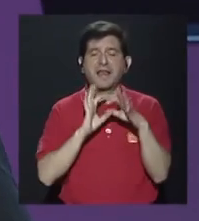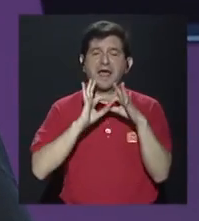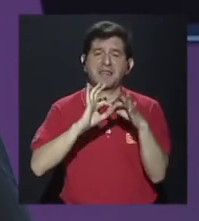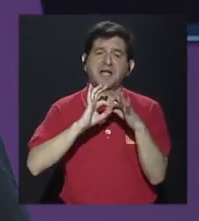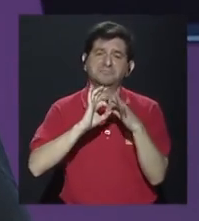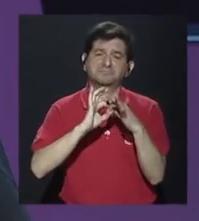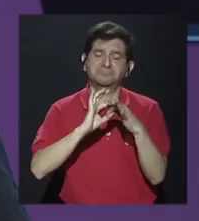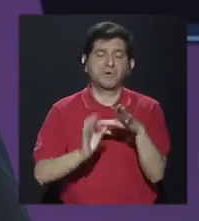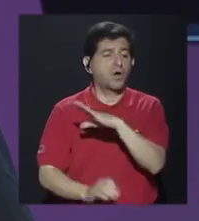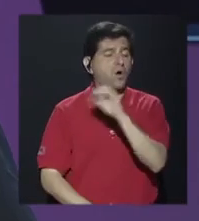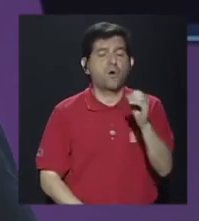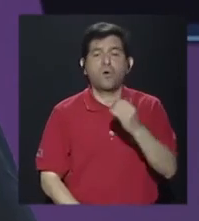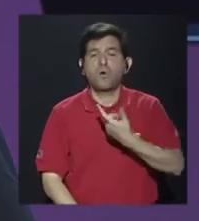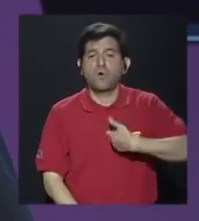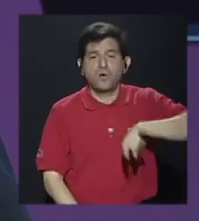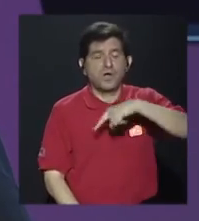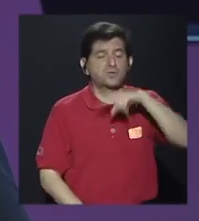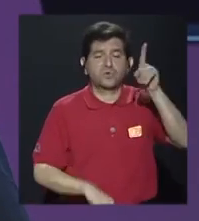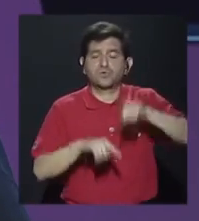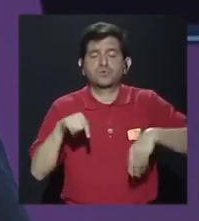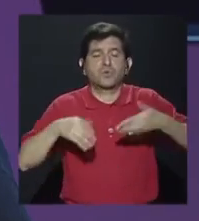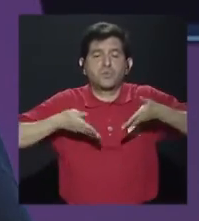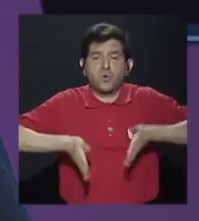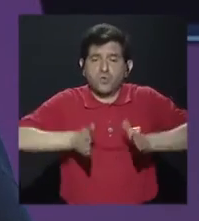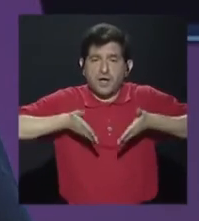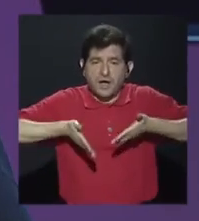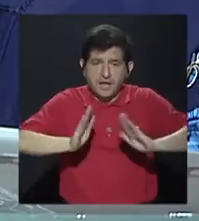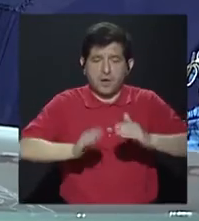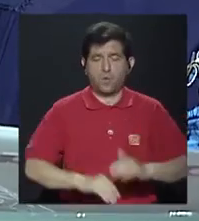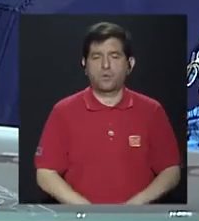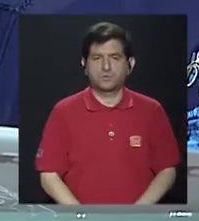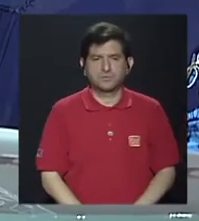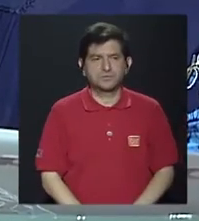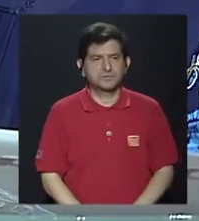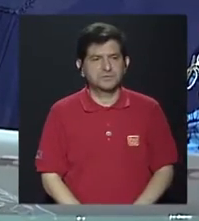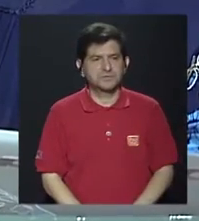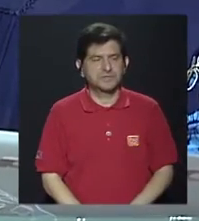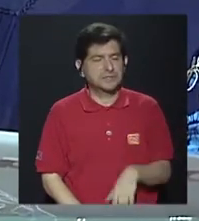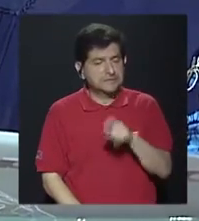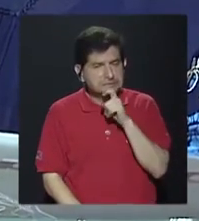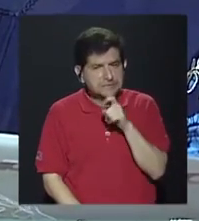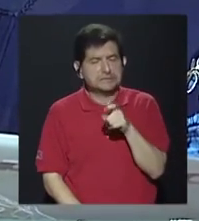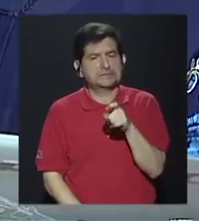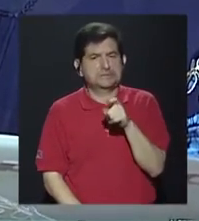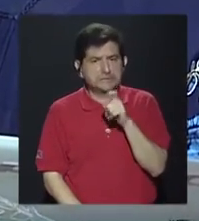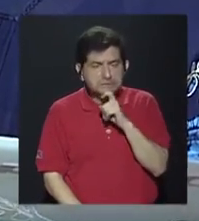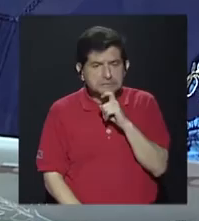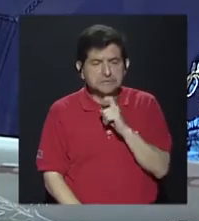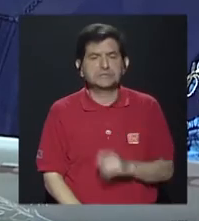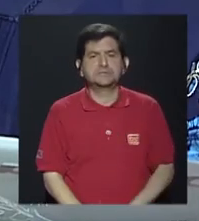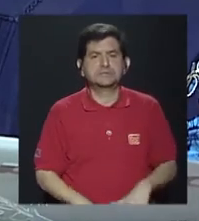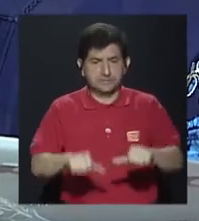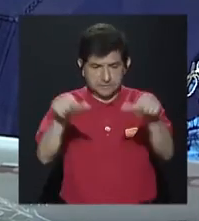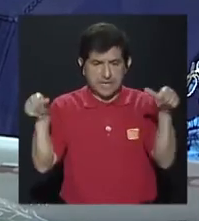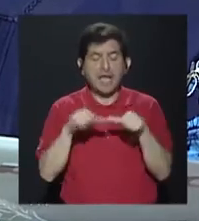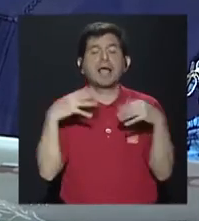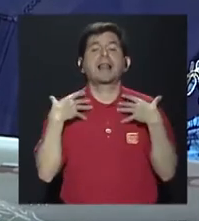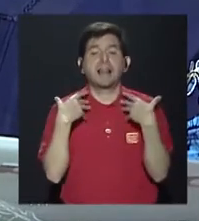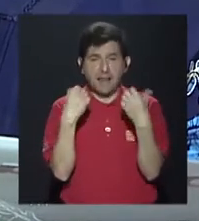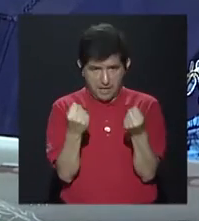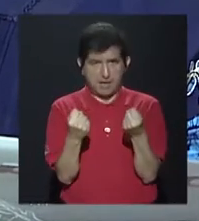no podemos tener hijos. Es muy difícil el campo de salud